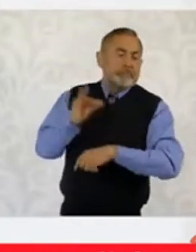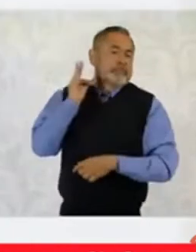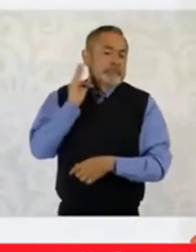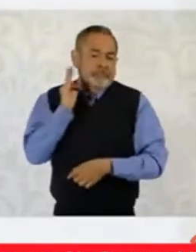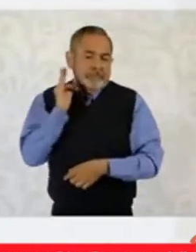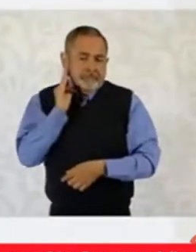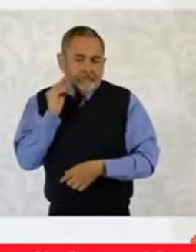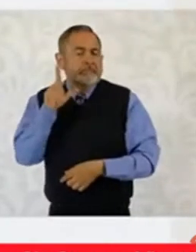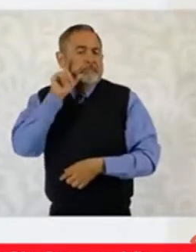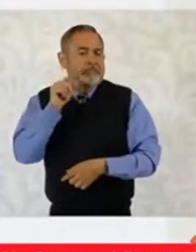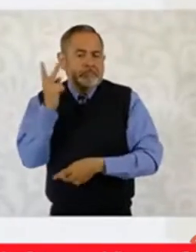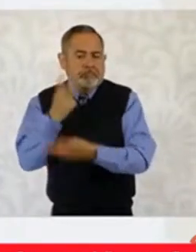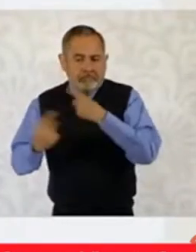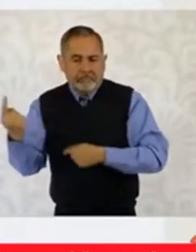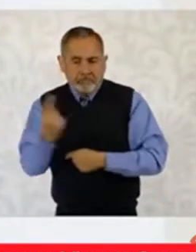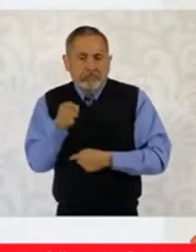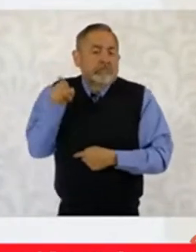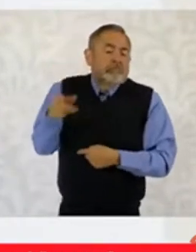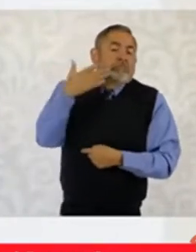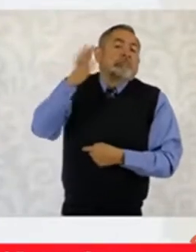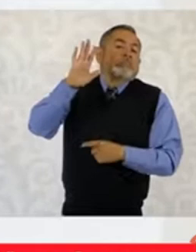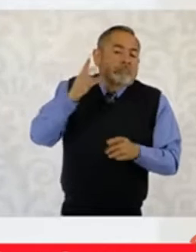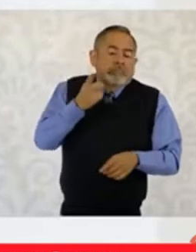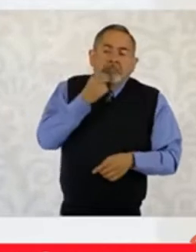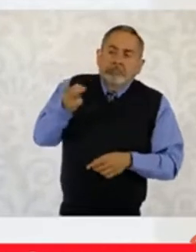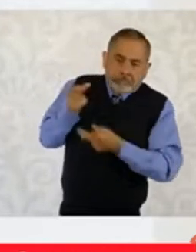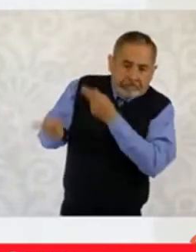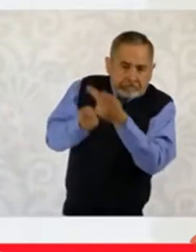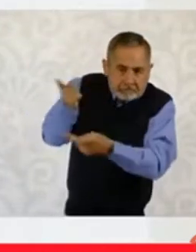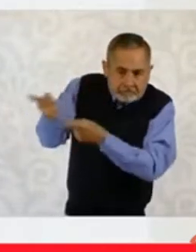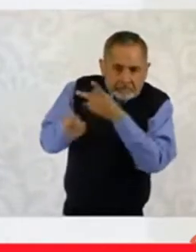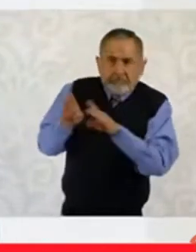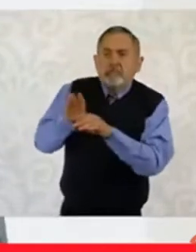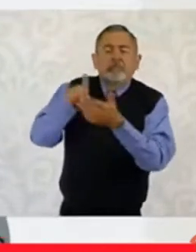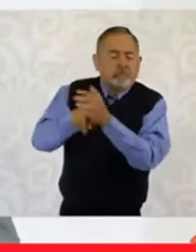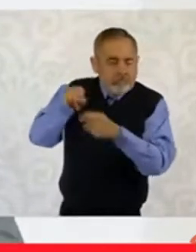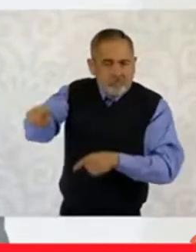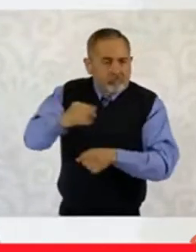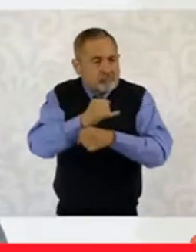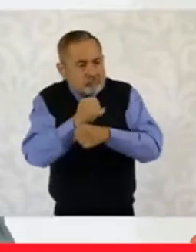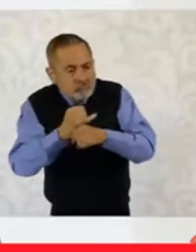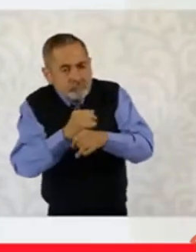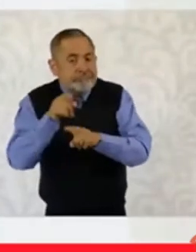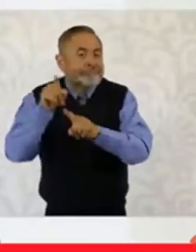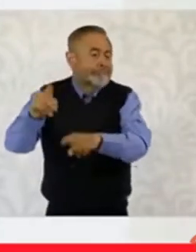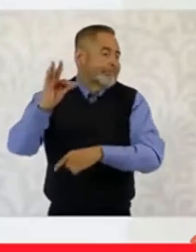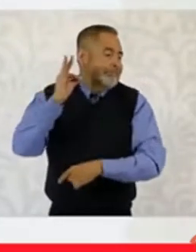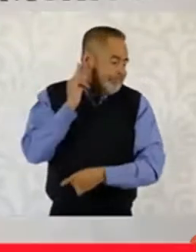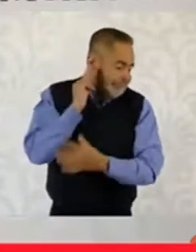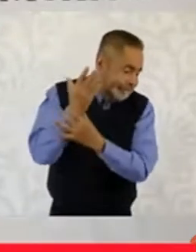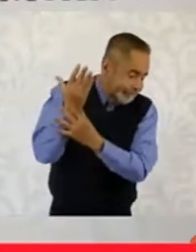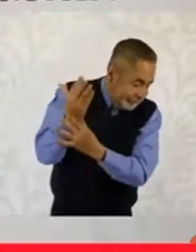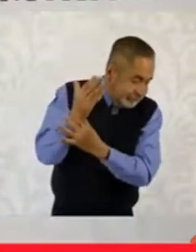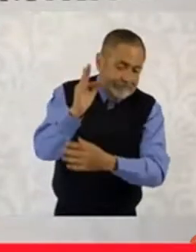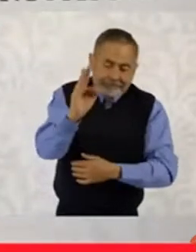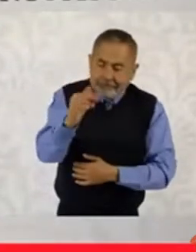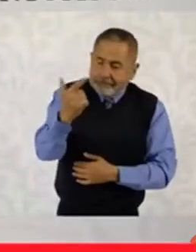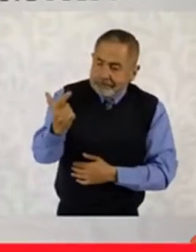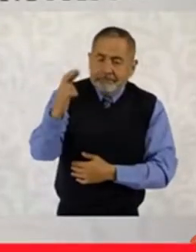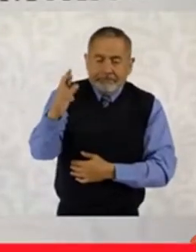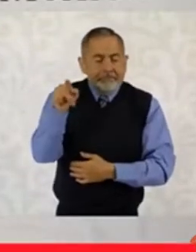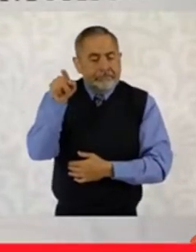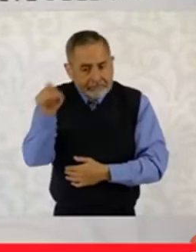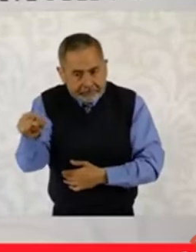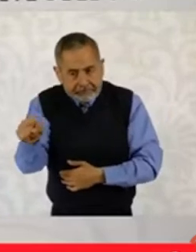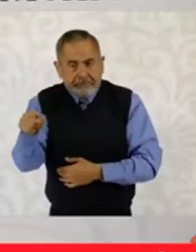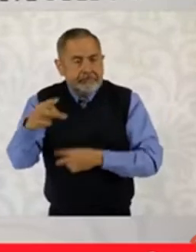puede preguntar si conoce más y cómo está la investigación por parte de la Fiscalía General de la República.